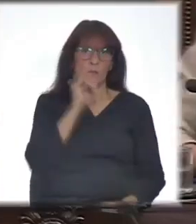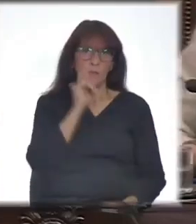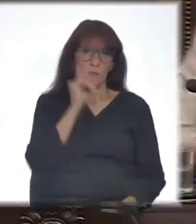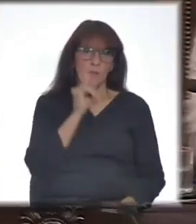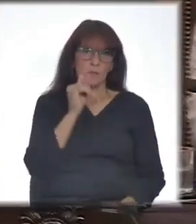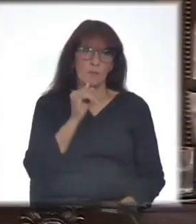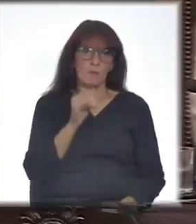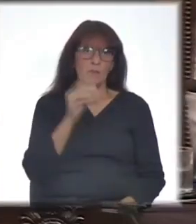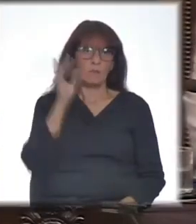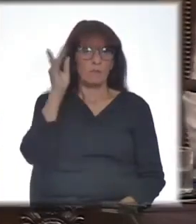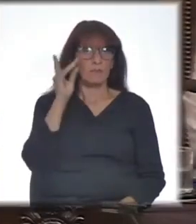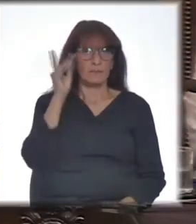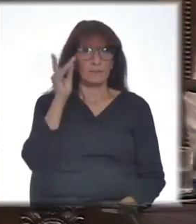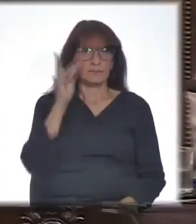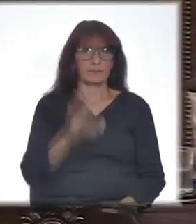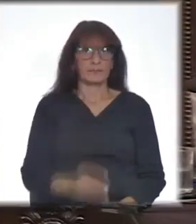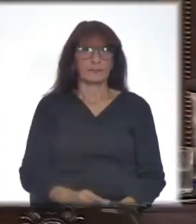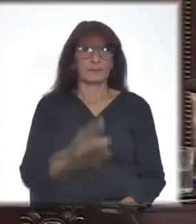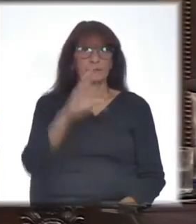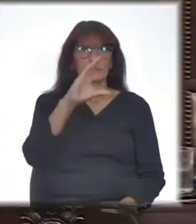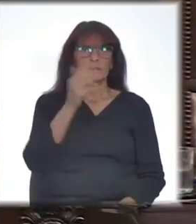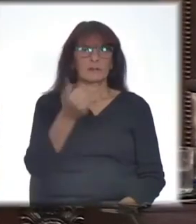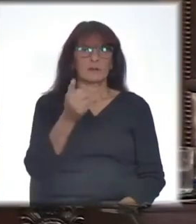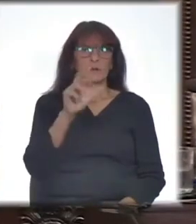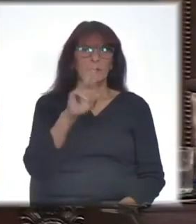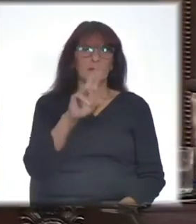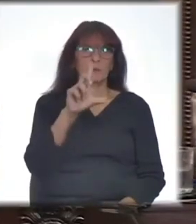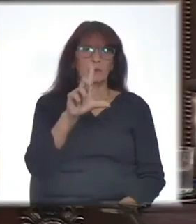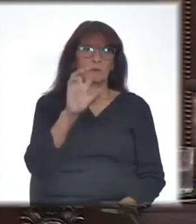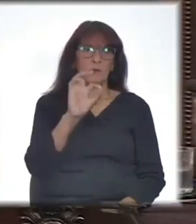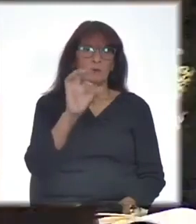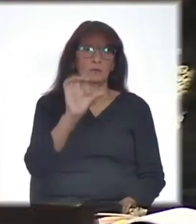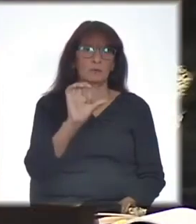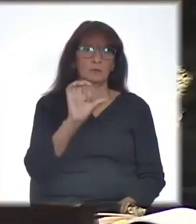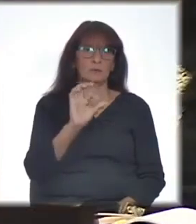tiene la palabra el señor diputado Carlos Testa.